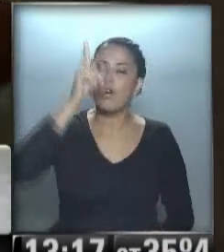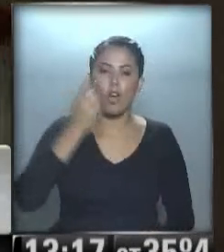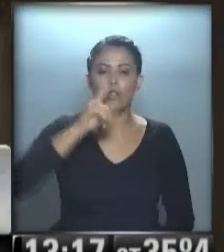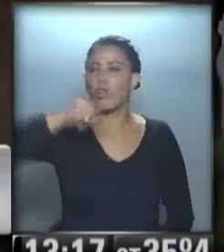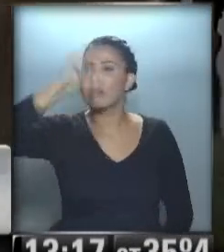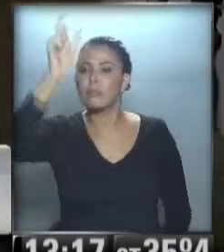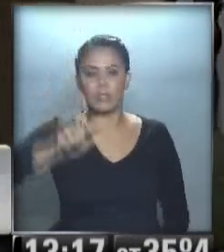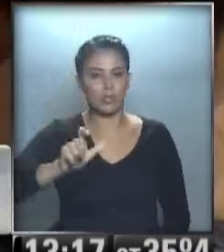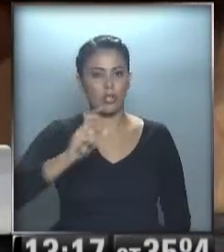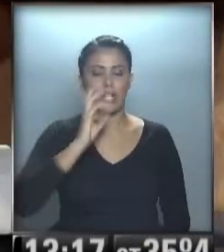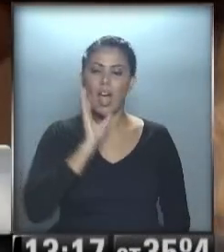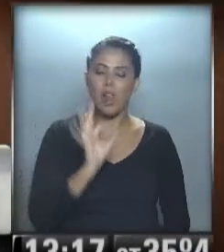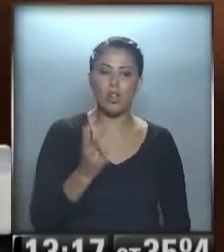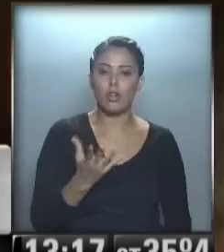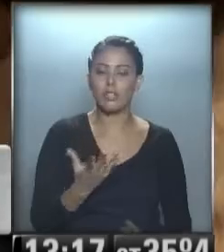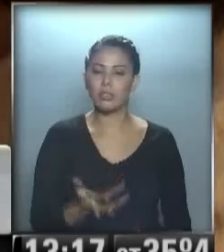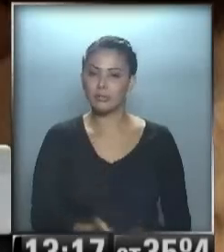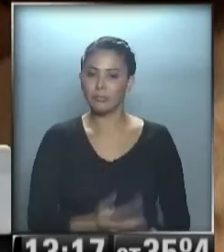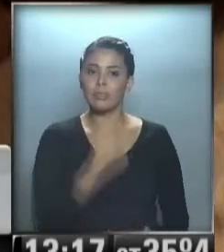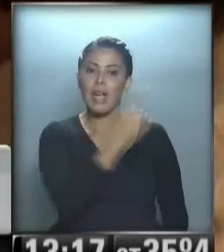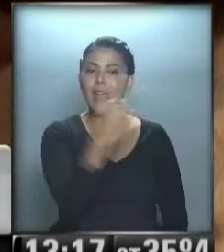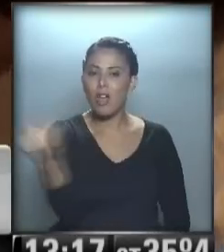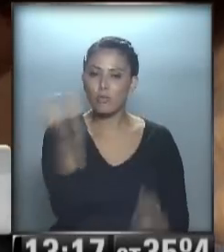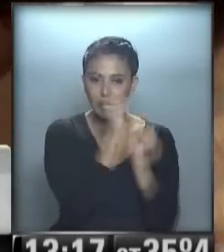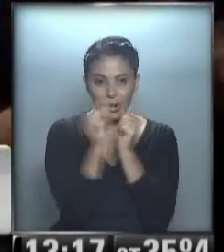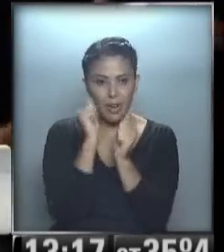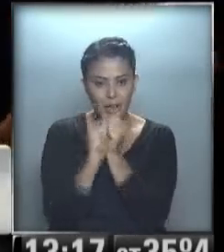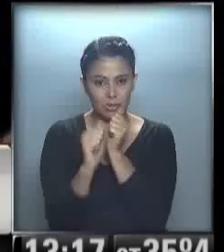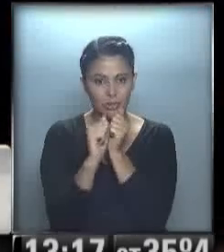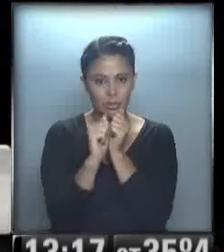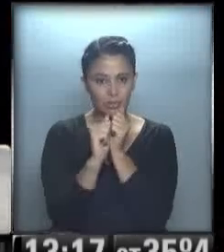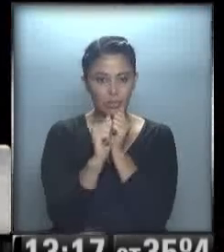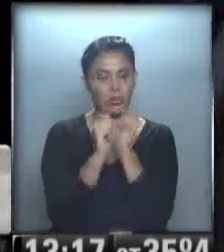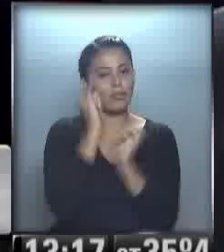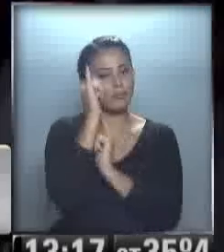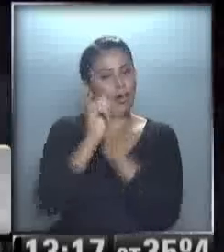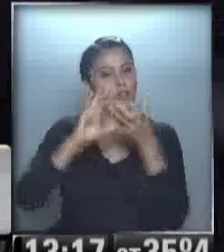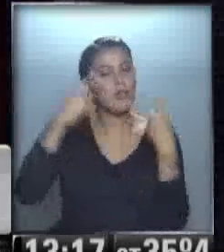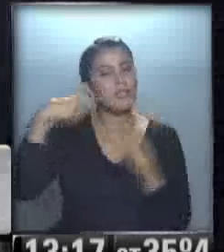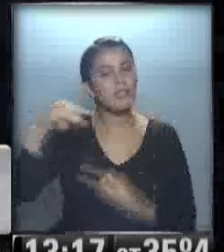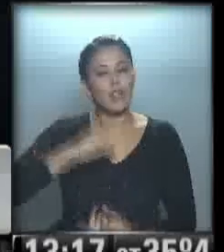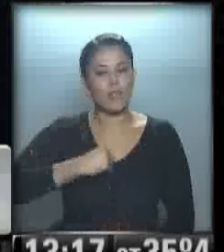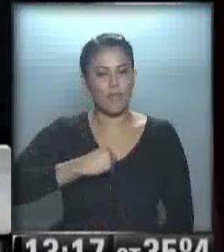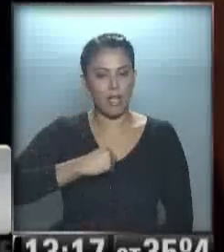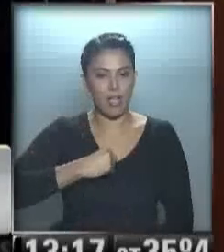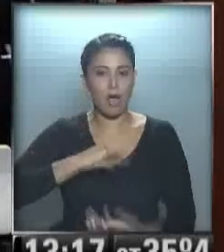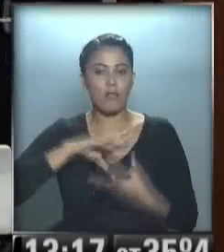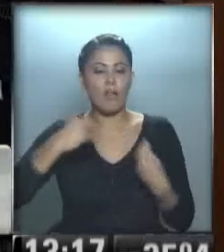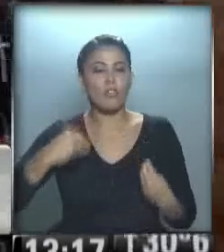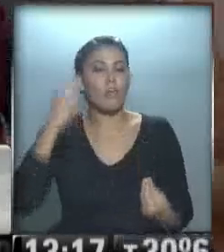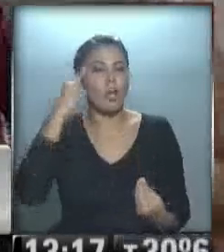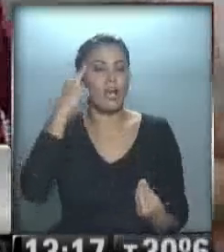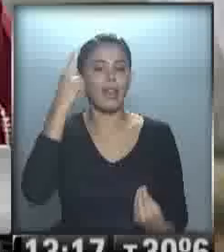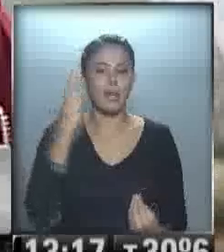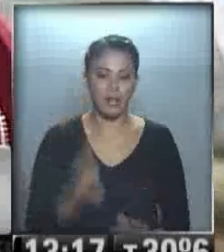el otro hay algo de de de de que cada historia va va va narrando distintas formas de fe distintas formas de creencia o